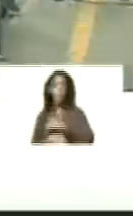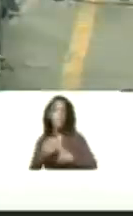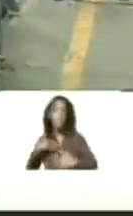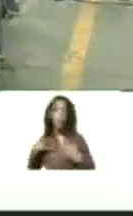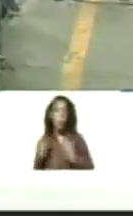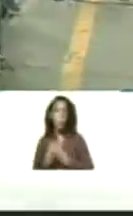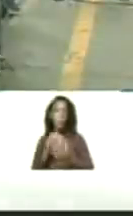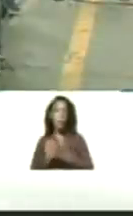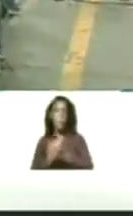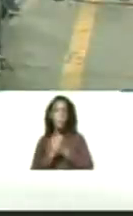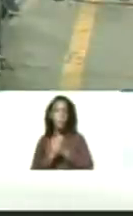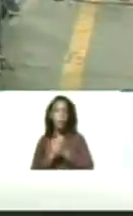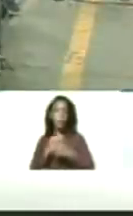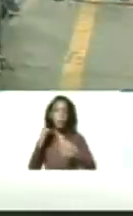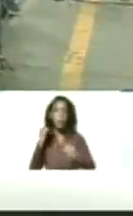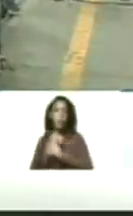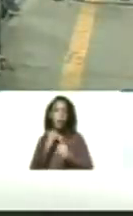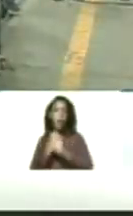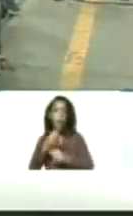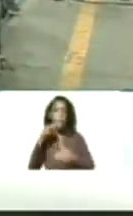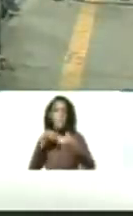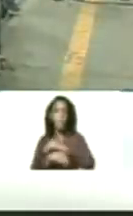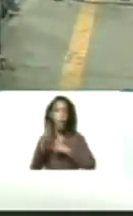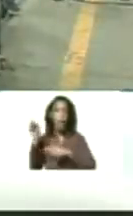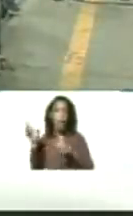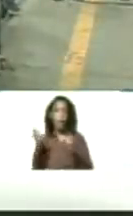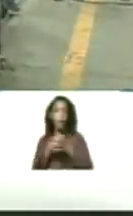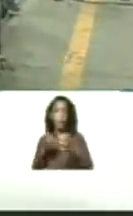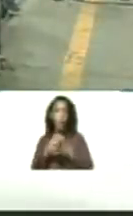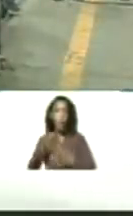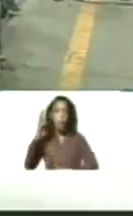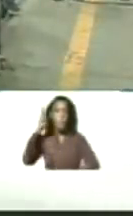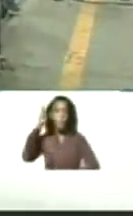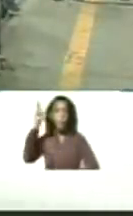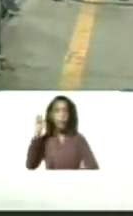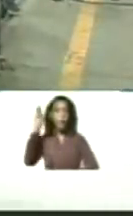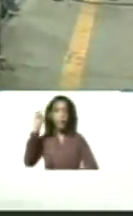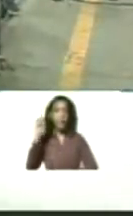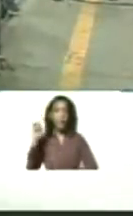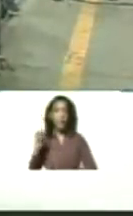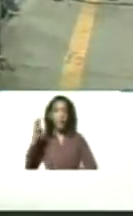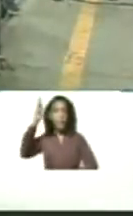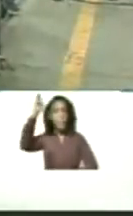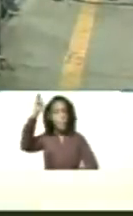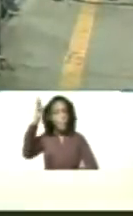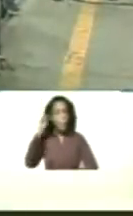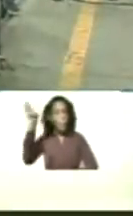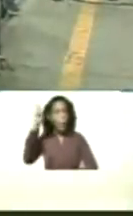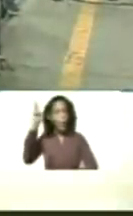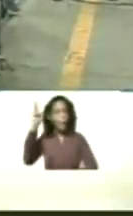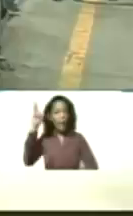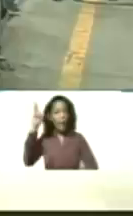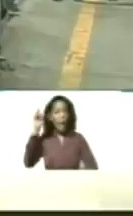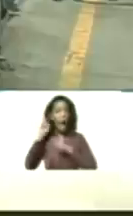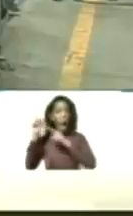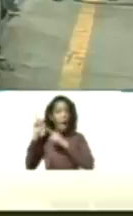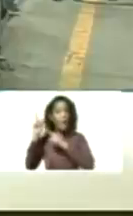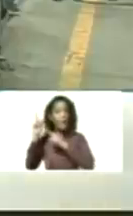compañeros trabajadores del metro. Allá en el sector Propatria, en el patio de Propatria, precisamente